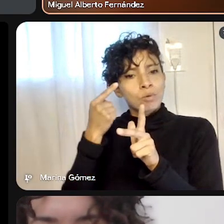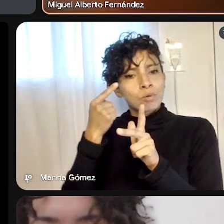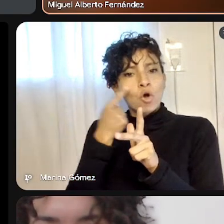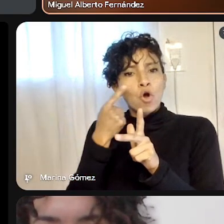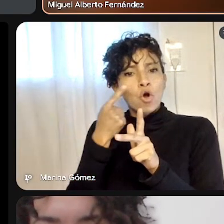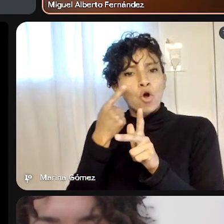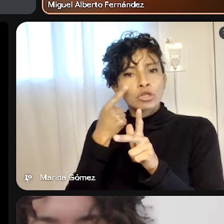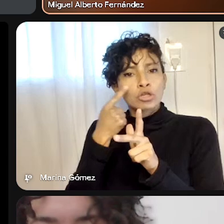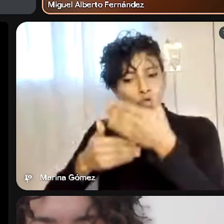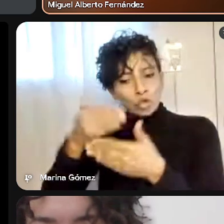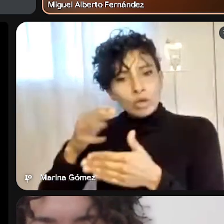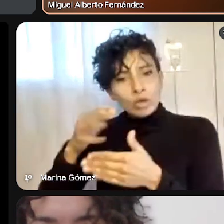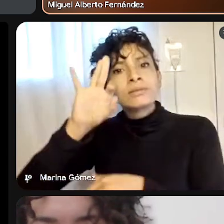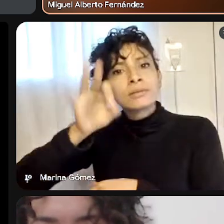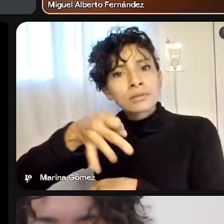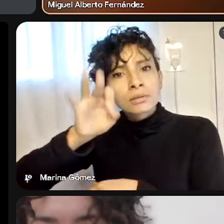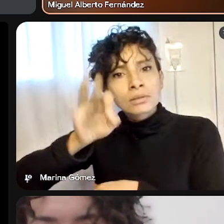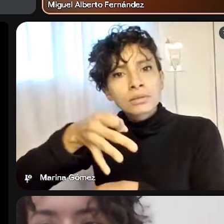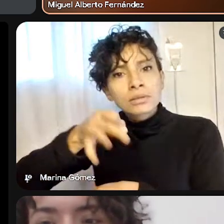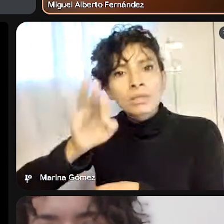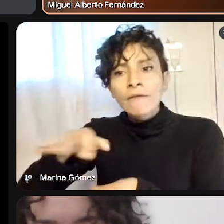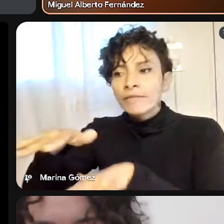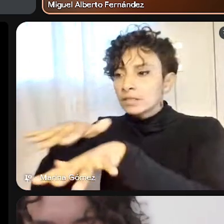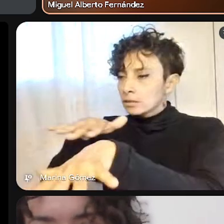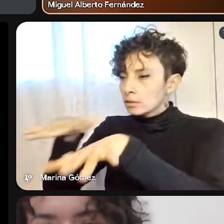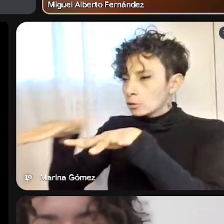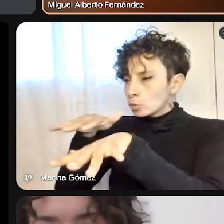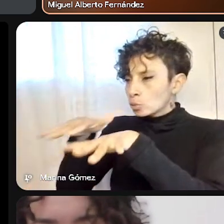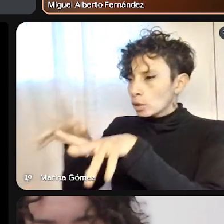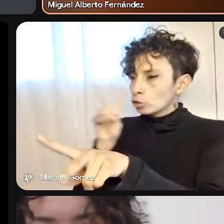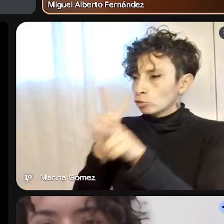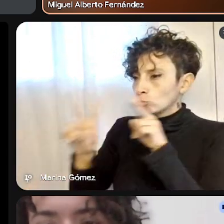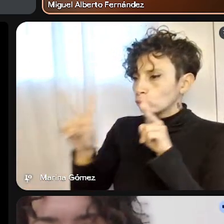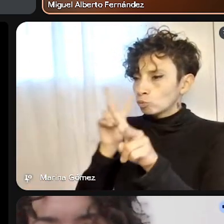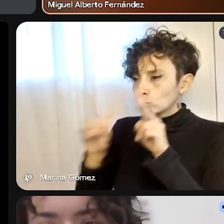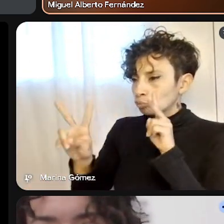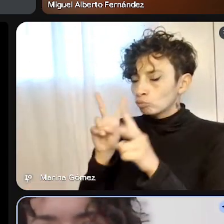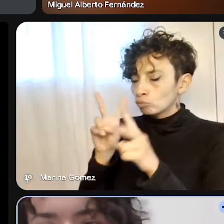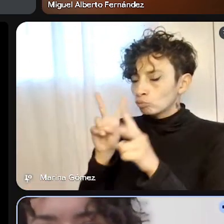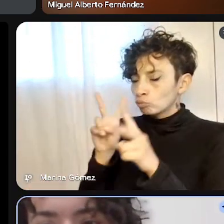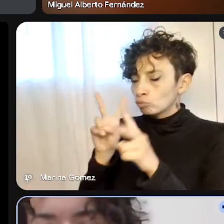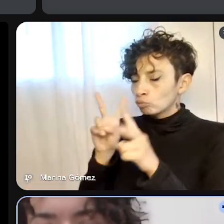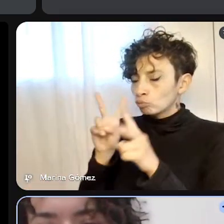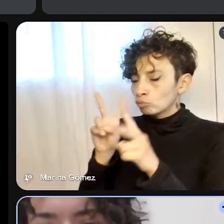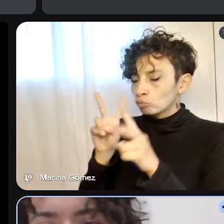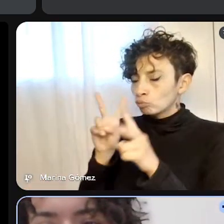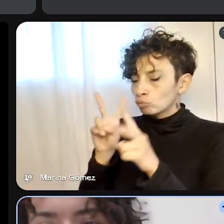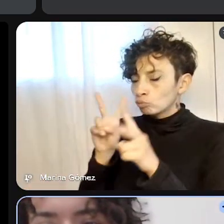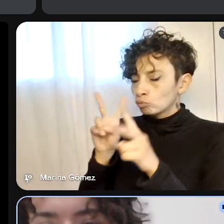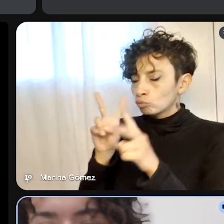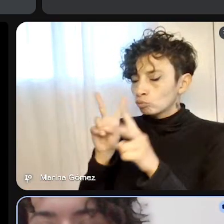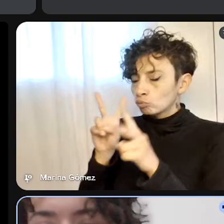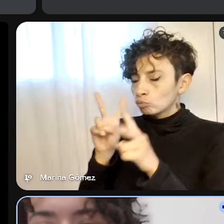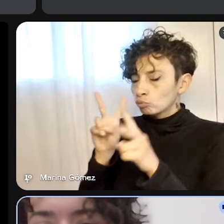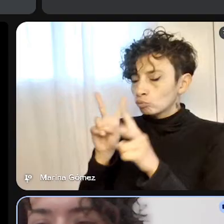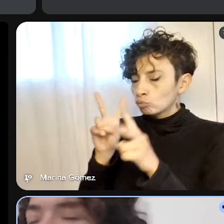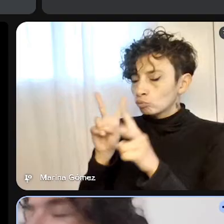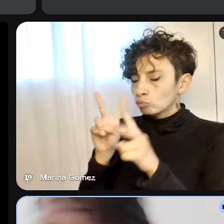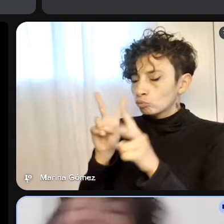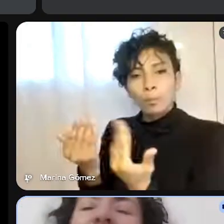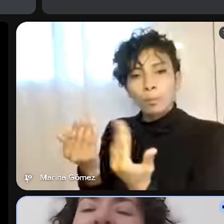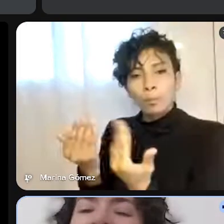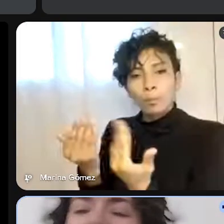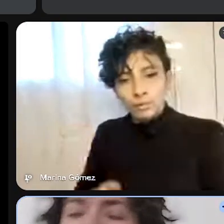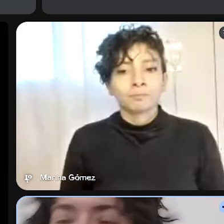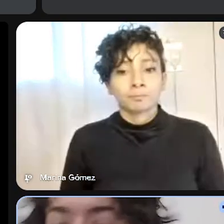qué es lo que está sucediendo al momento de ayudarlo. Ujú, ujú. Es a